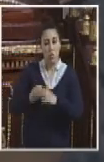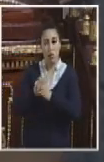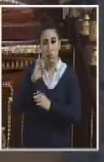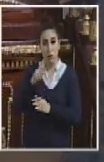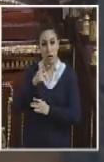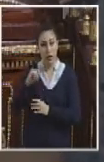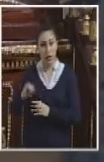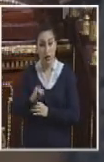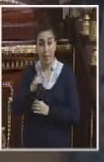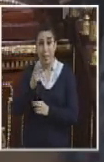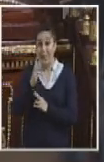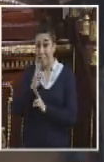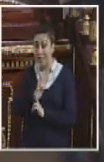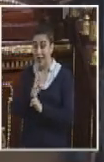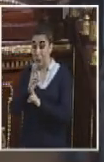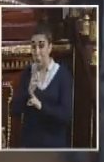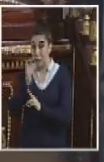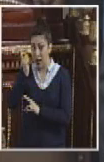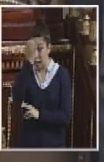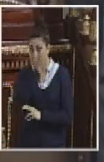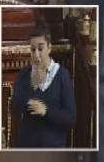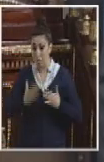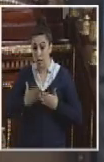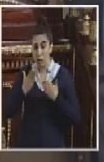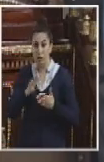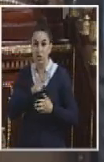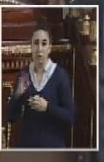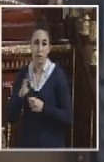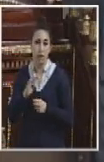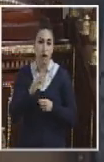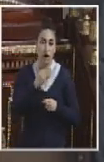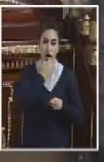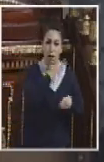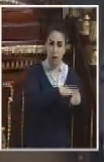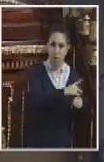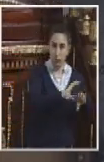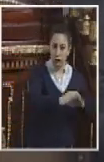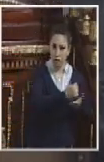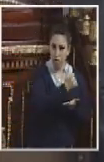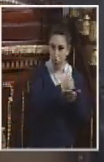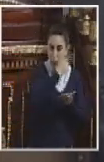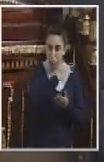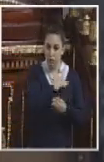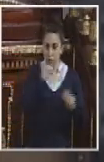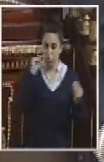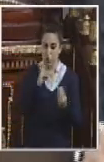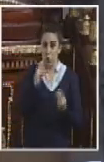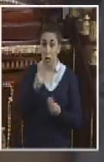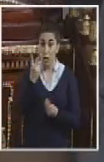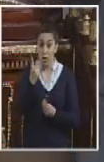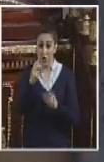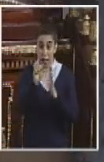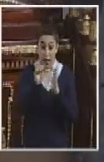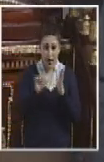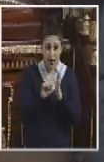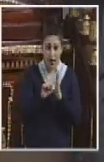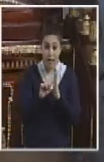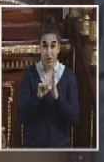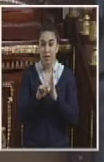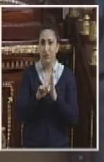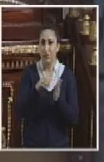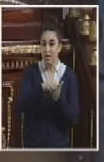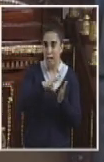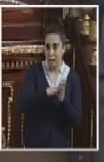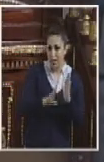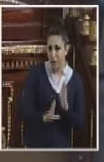remitir el resultado de los mismos al momento de hacer su propuesta. Son dos artículos constitucionales que